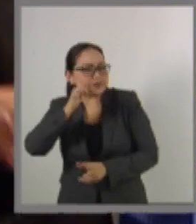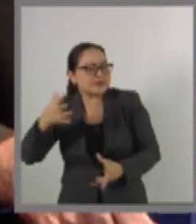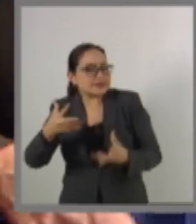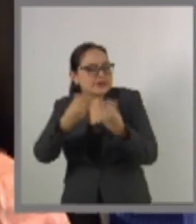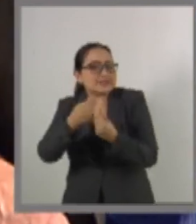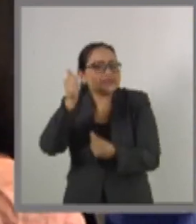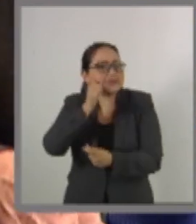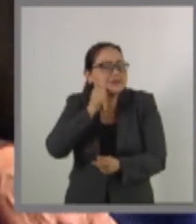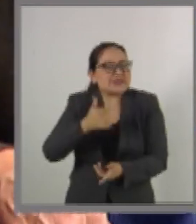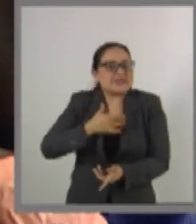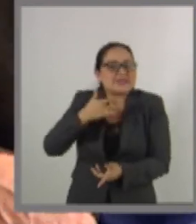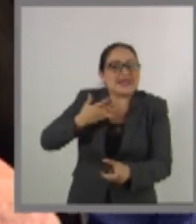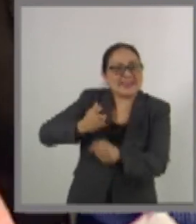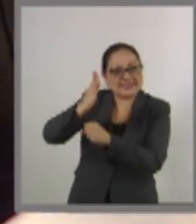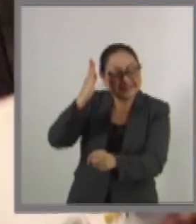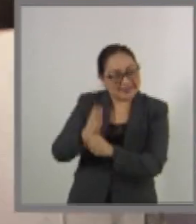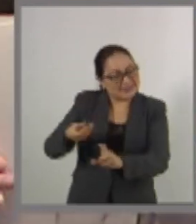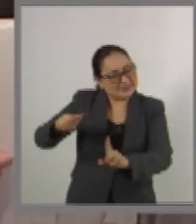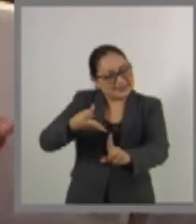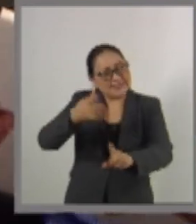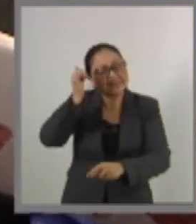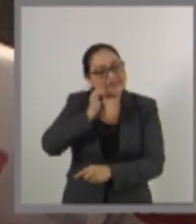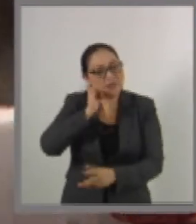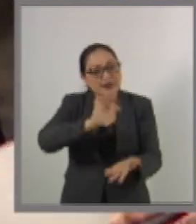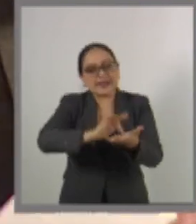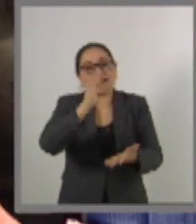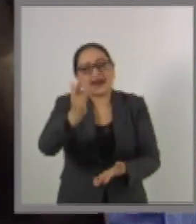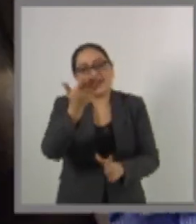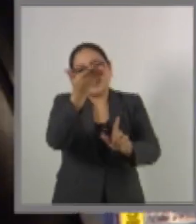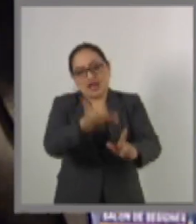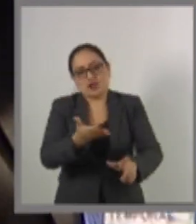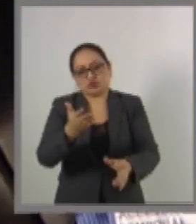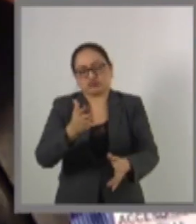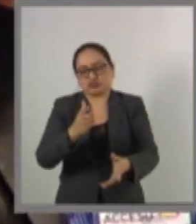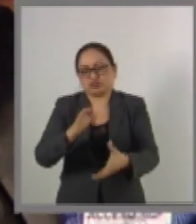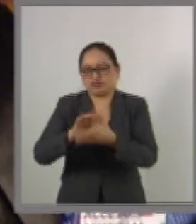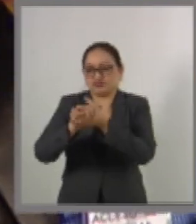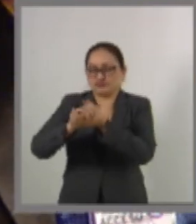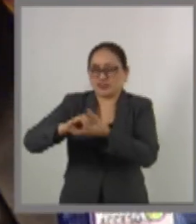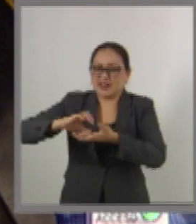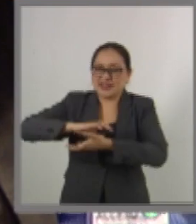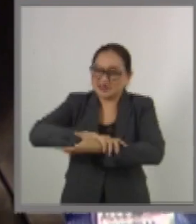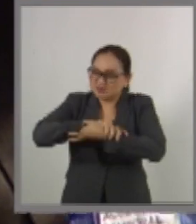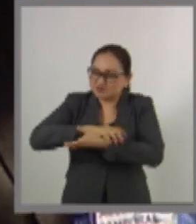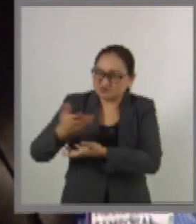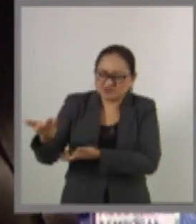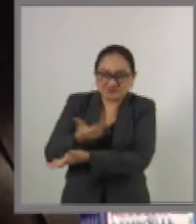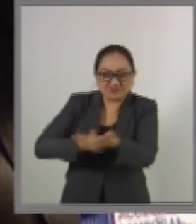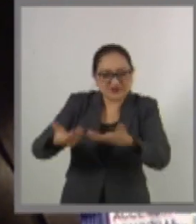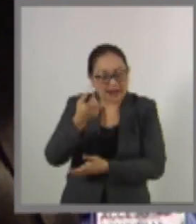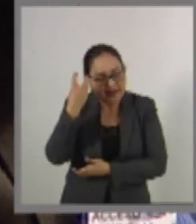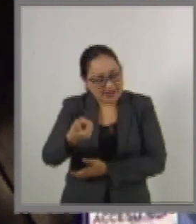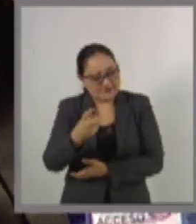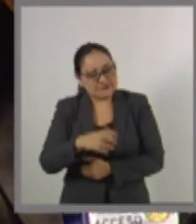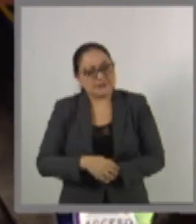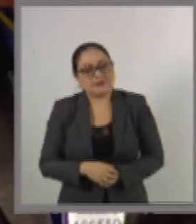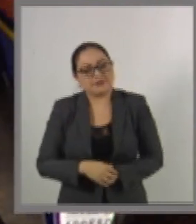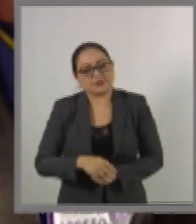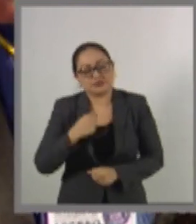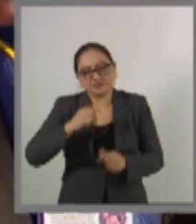sus picardías. Le agradezco mucho su solidaridad y quiero decirle que admiro